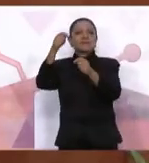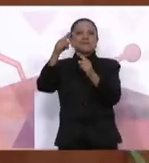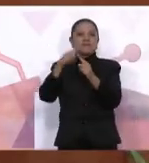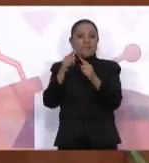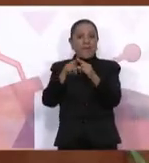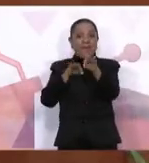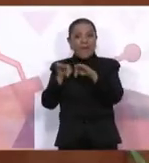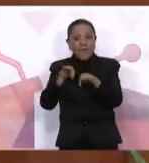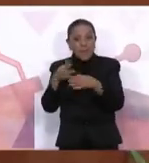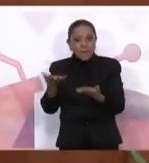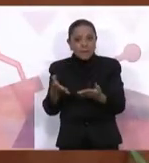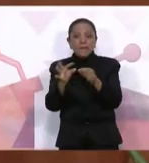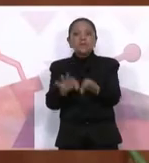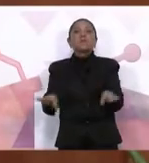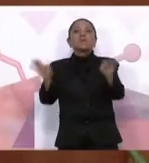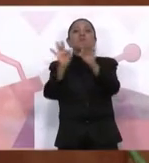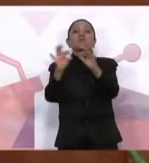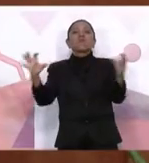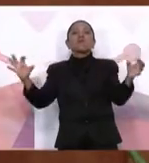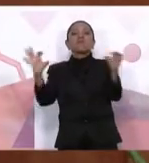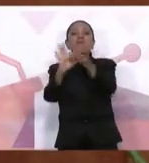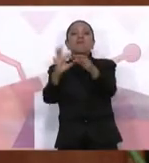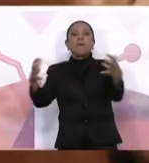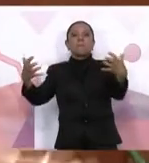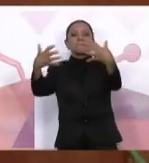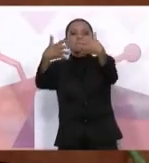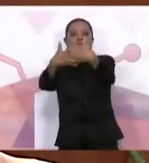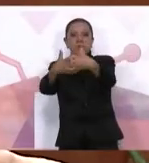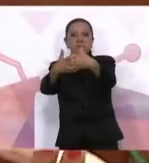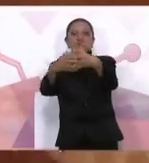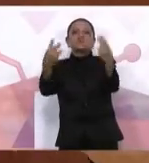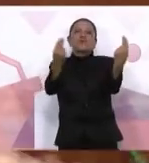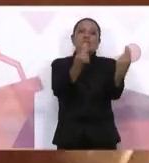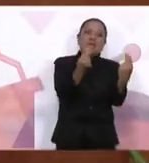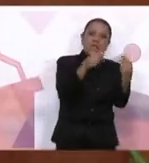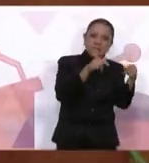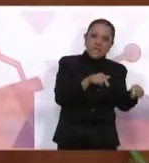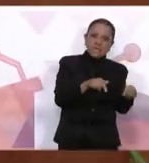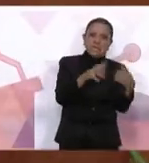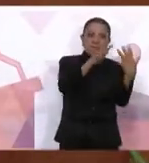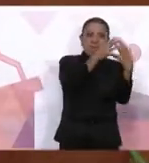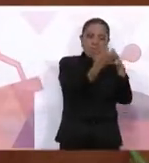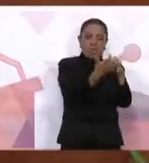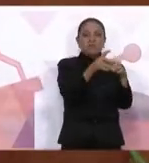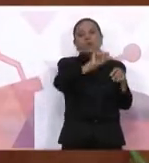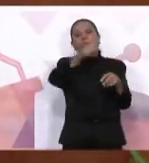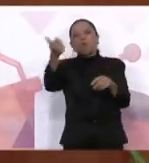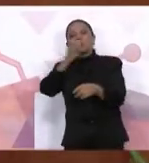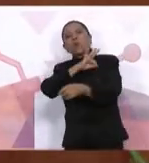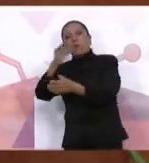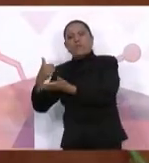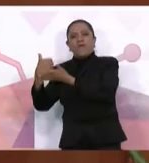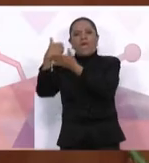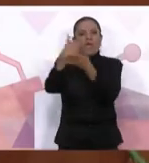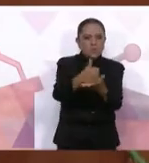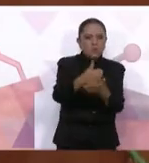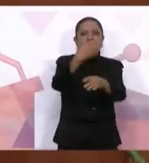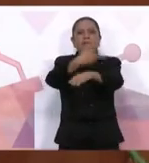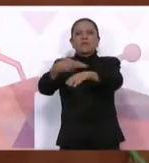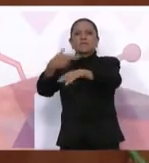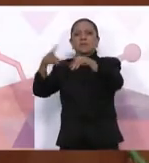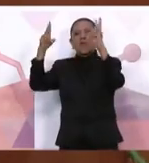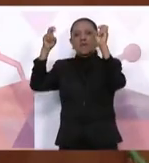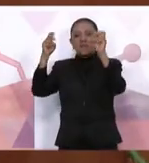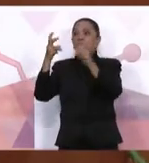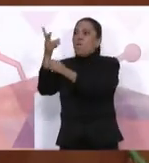hagamos una vinculación entre la necesidad y quienes pueden ayudarnos a resolver el tema estarían invitados todas las